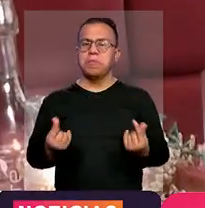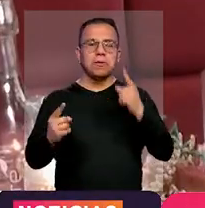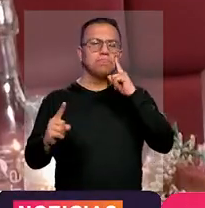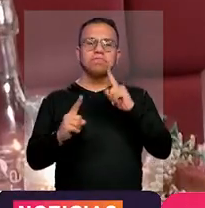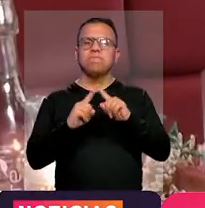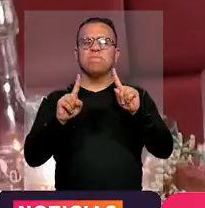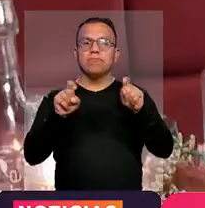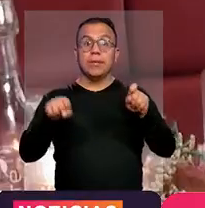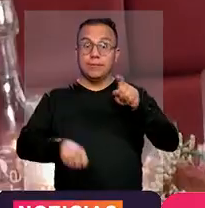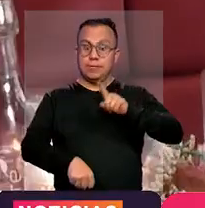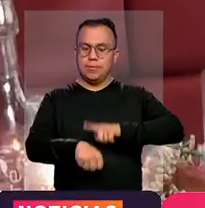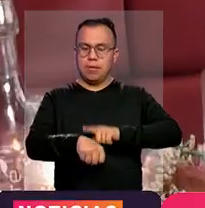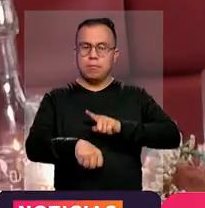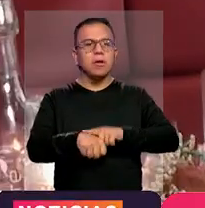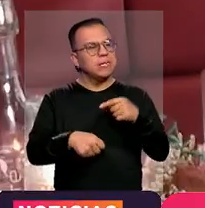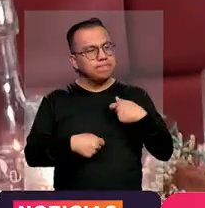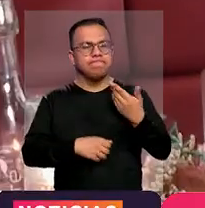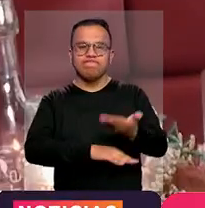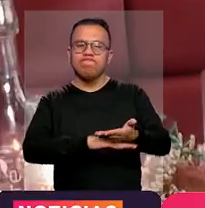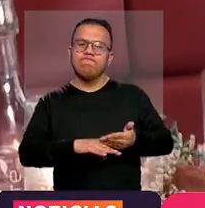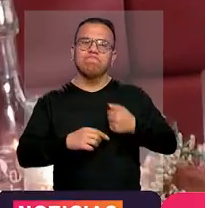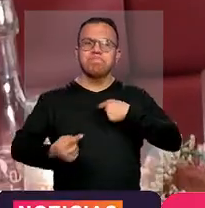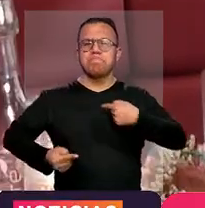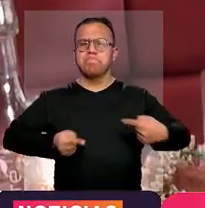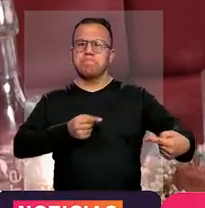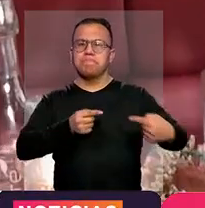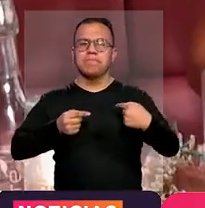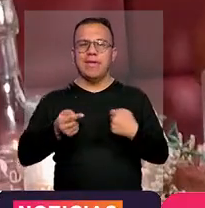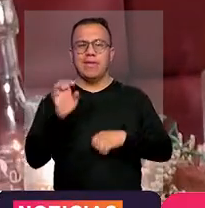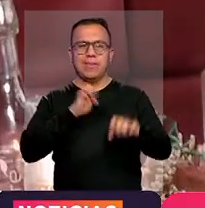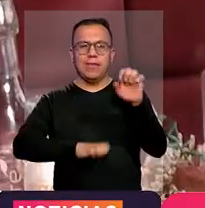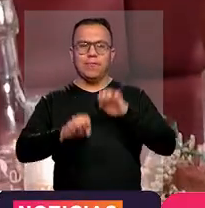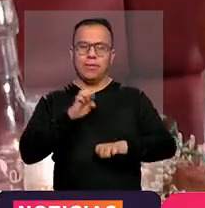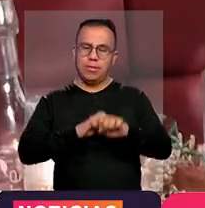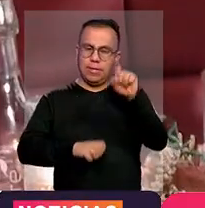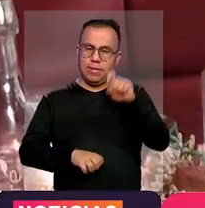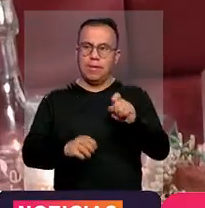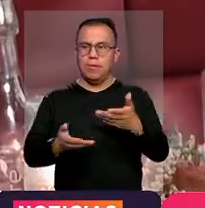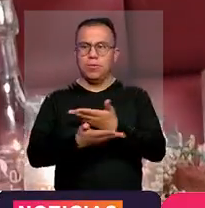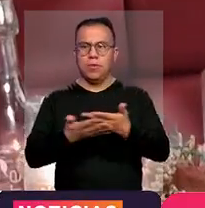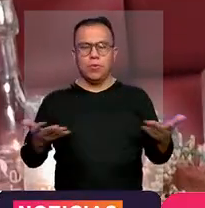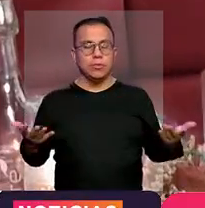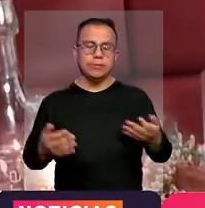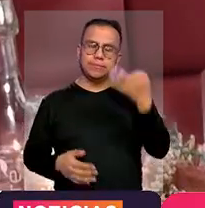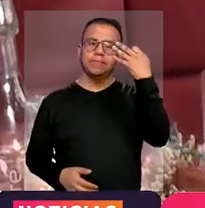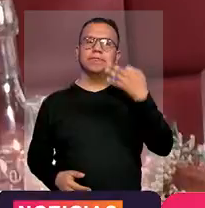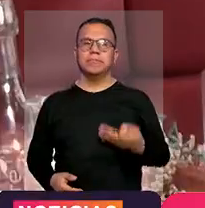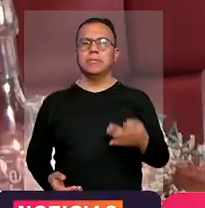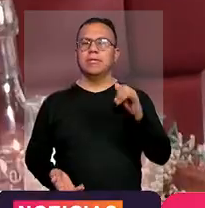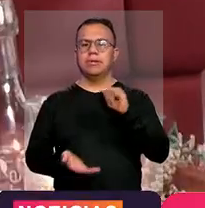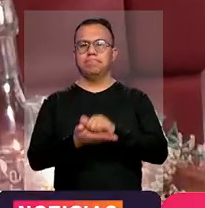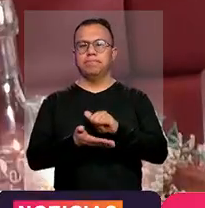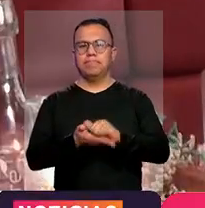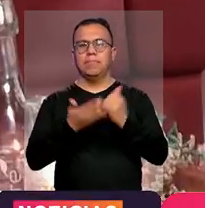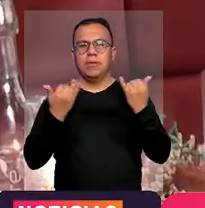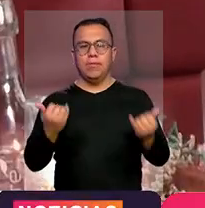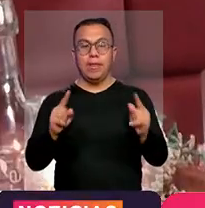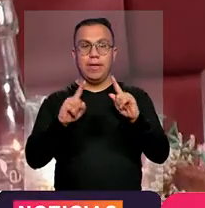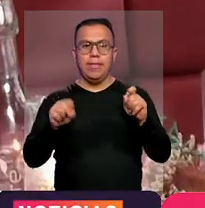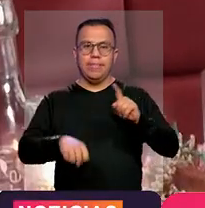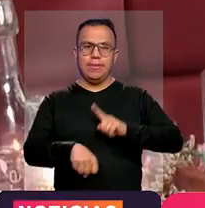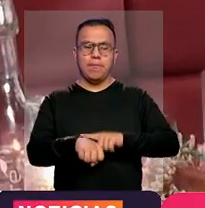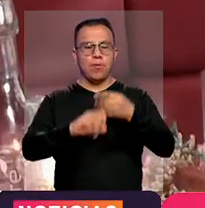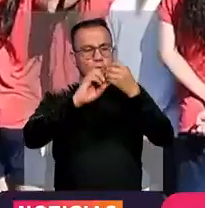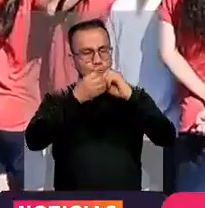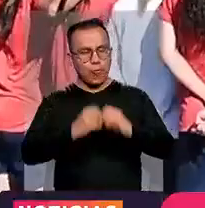única intención en ese momento fue pelear lo que de pronto merecíamos y seguramente no era el momento adecuado,